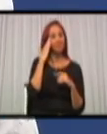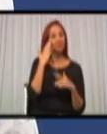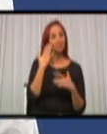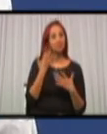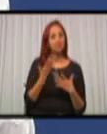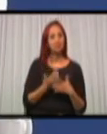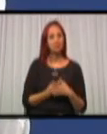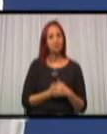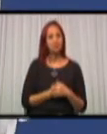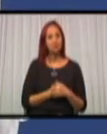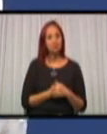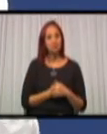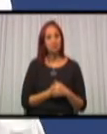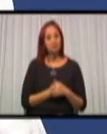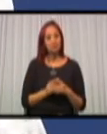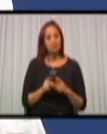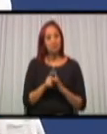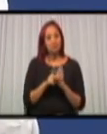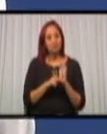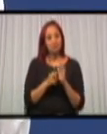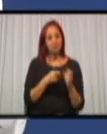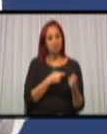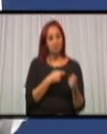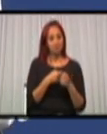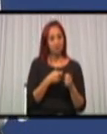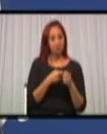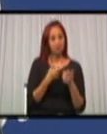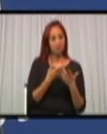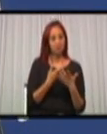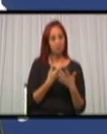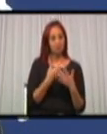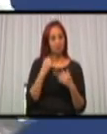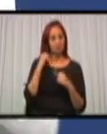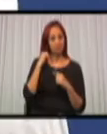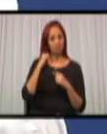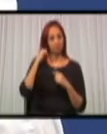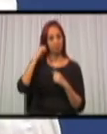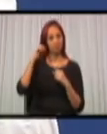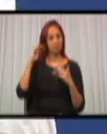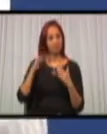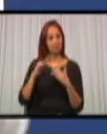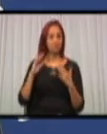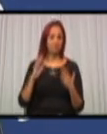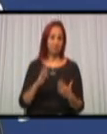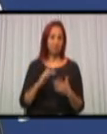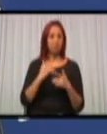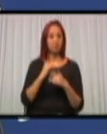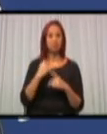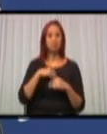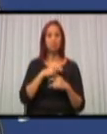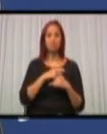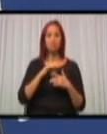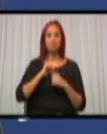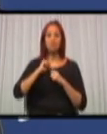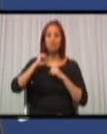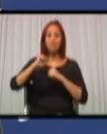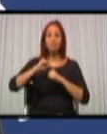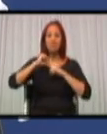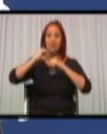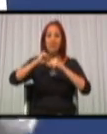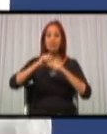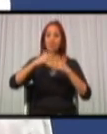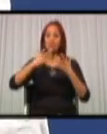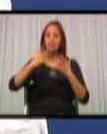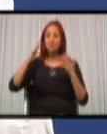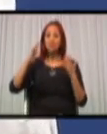en los principios administrativos es ganar, ganar y gastar menos. Si nosotros ganamos y ganamos y ganamos